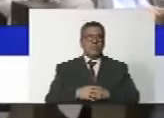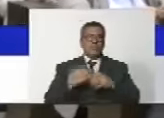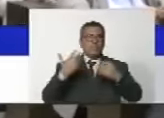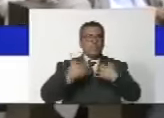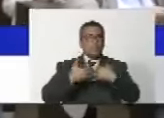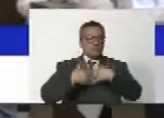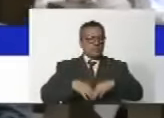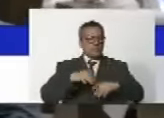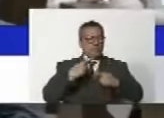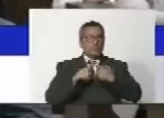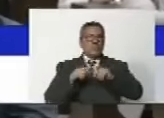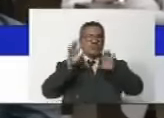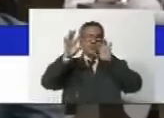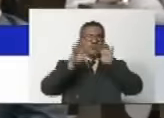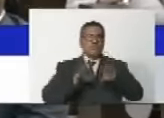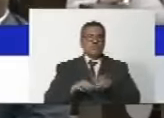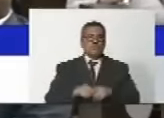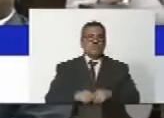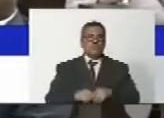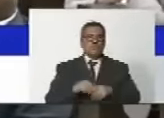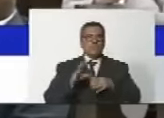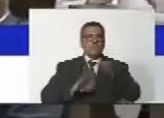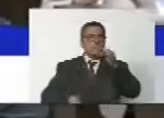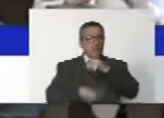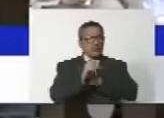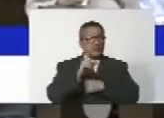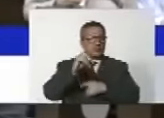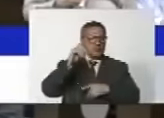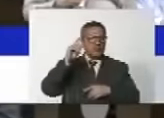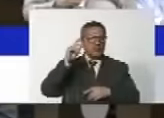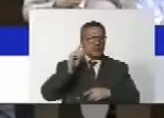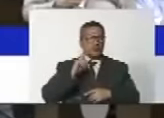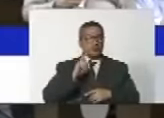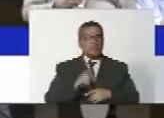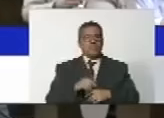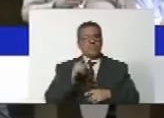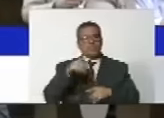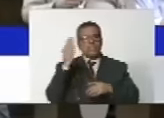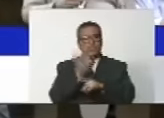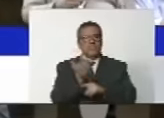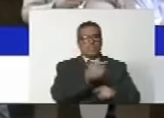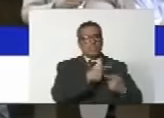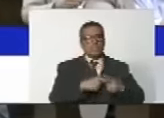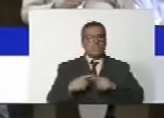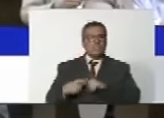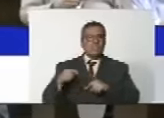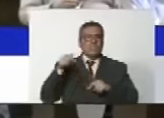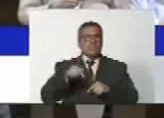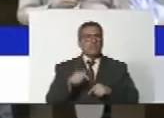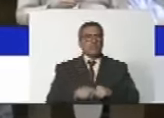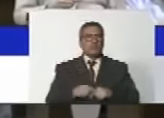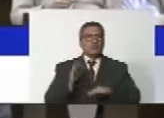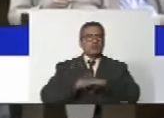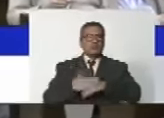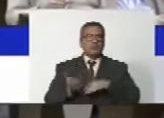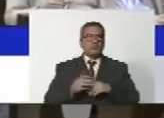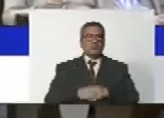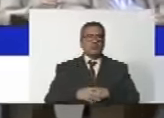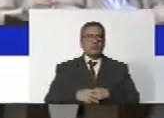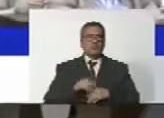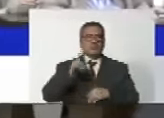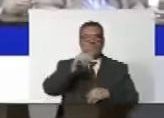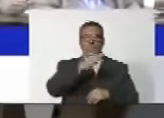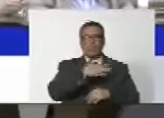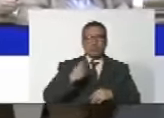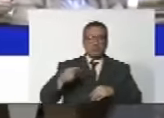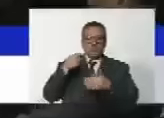Empresas transnacionales que se fueron, algunas espantadas por las sanciones, otras porque no